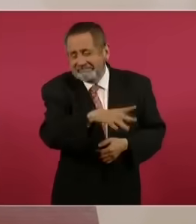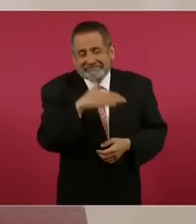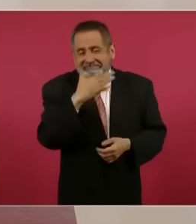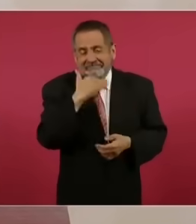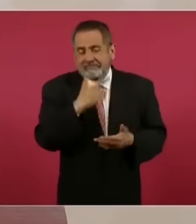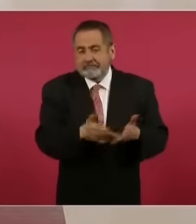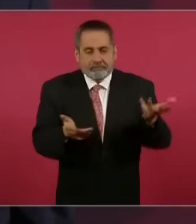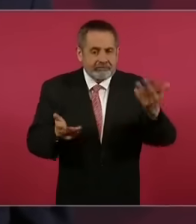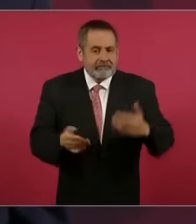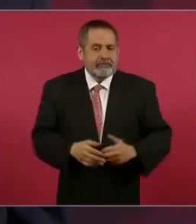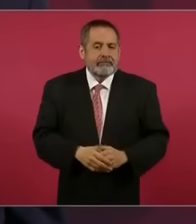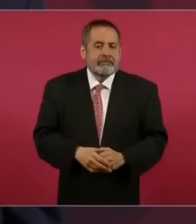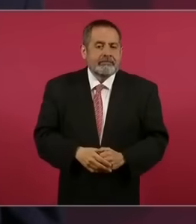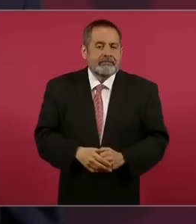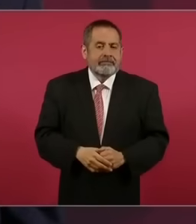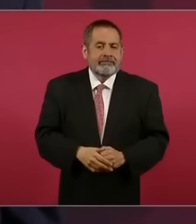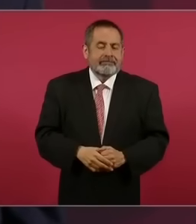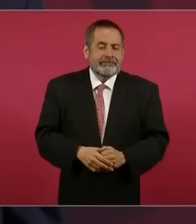pero pues